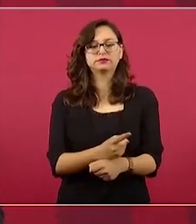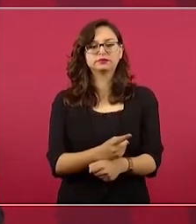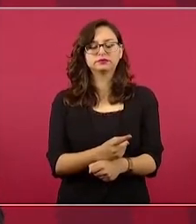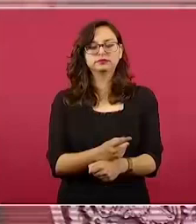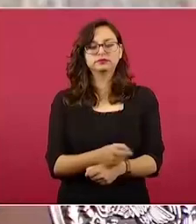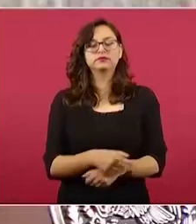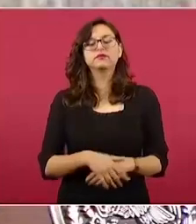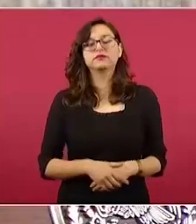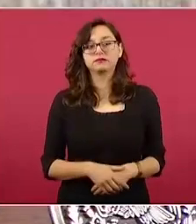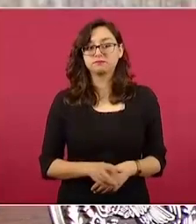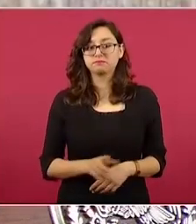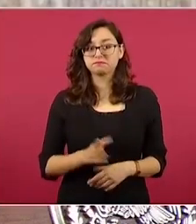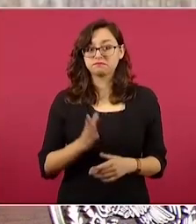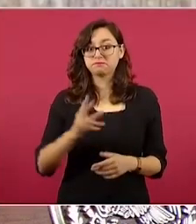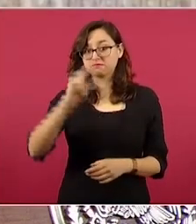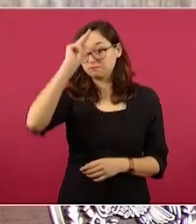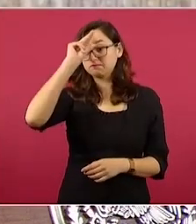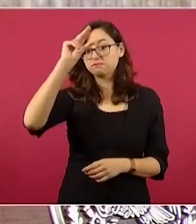muy preparado,